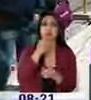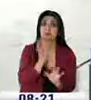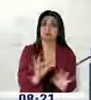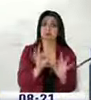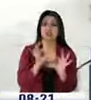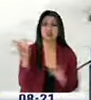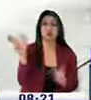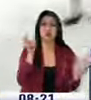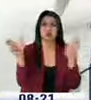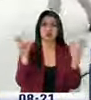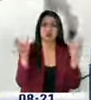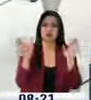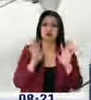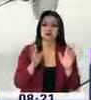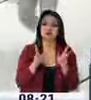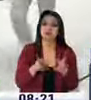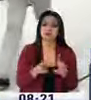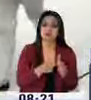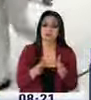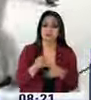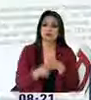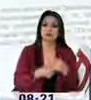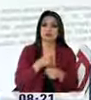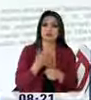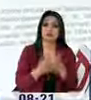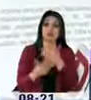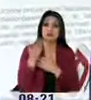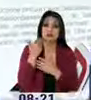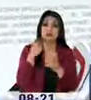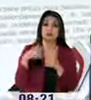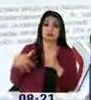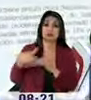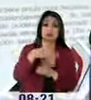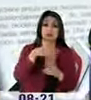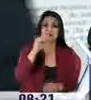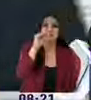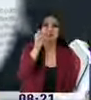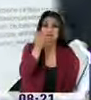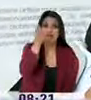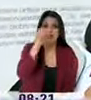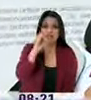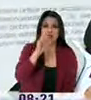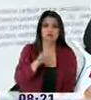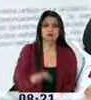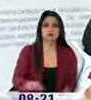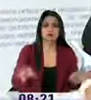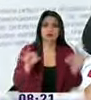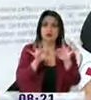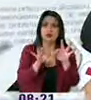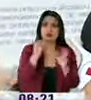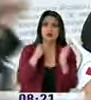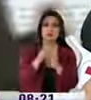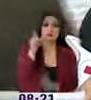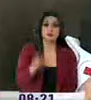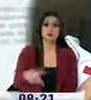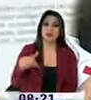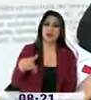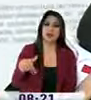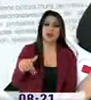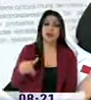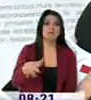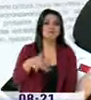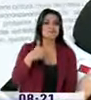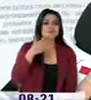y acústica, comparados con el mismo periodo del año pasado. La contaminación es casi cero, lo cual es súper importante. Uno camina ya por ahí y